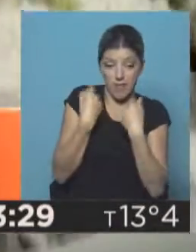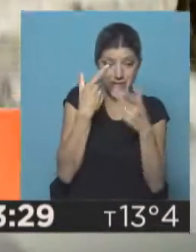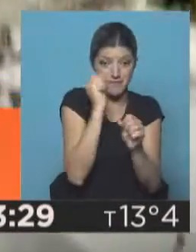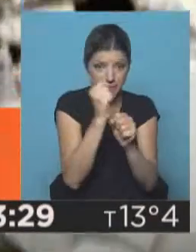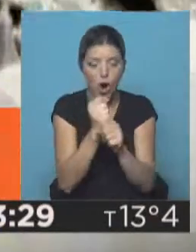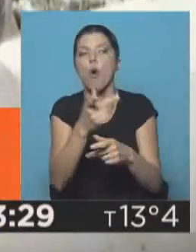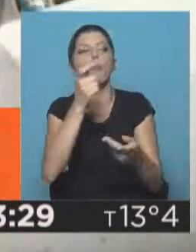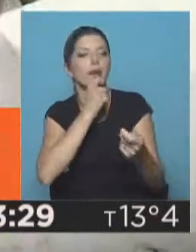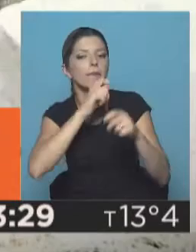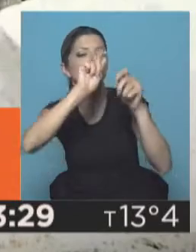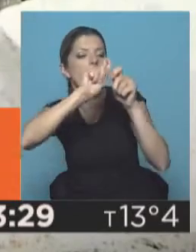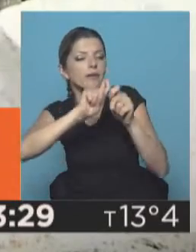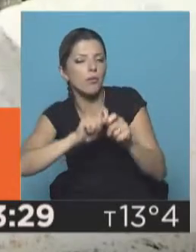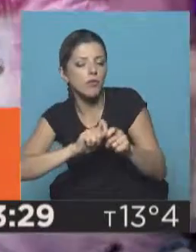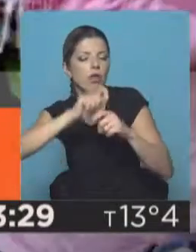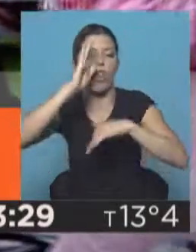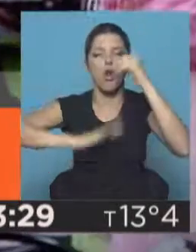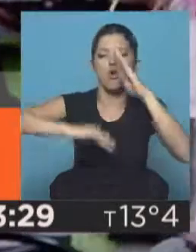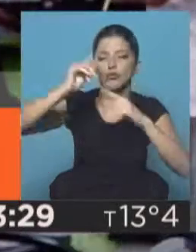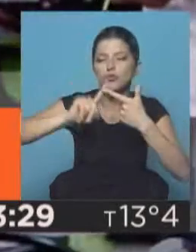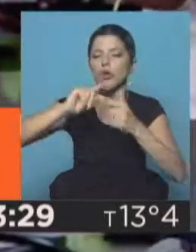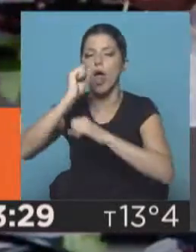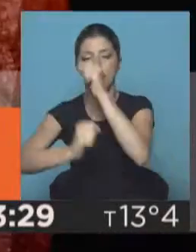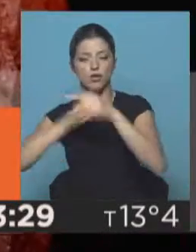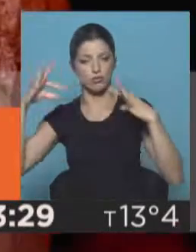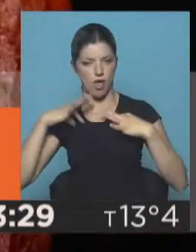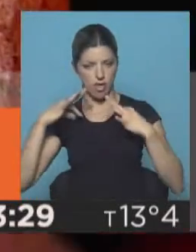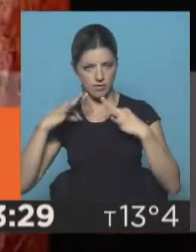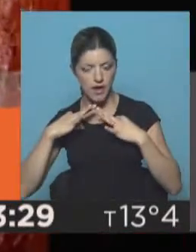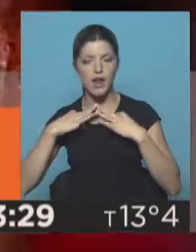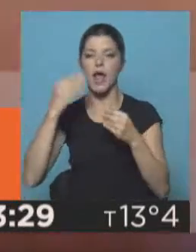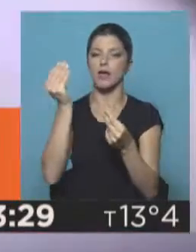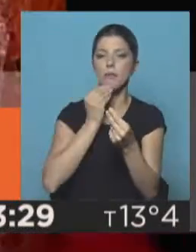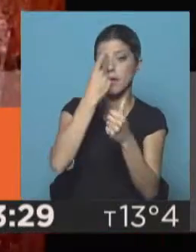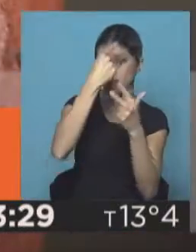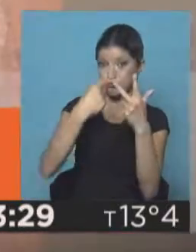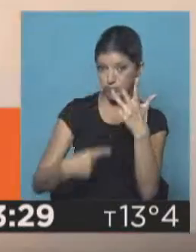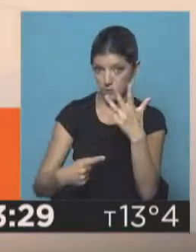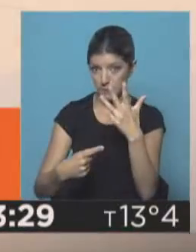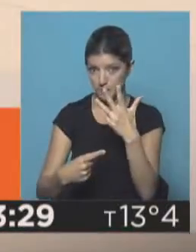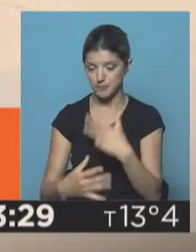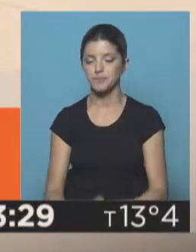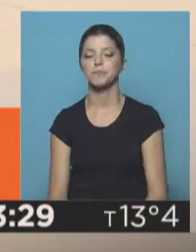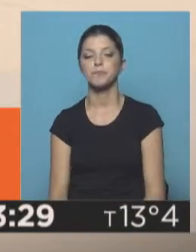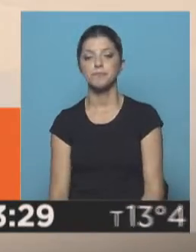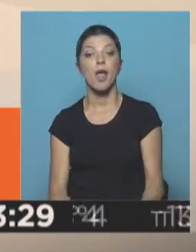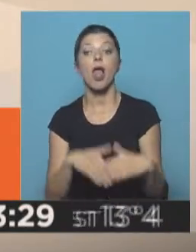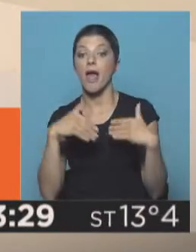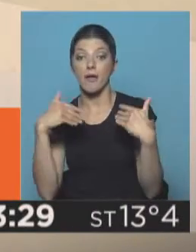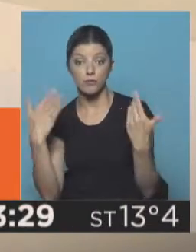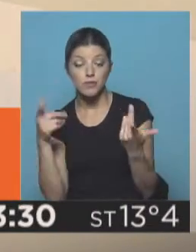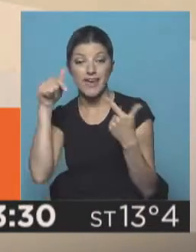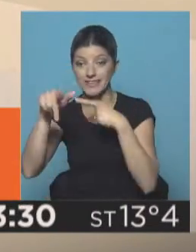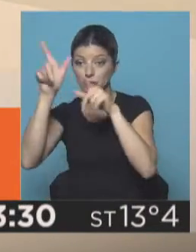la restauración, la construcción, la industria textil y la alimentación. De manera que el shock